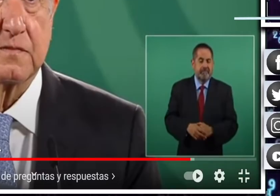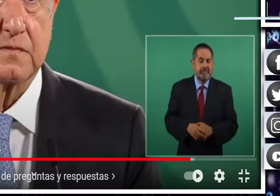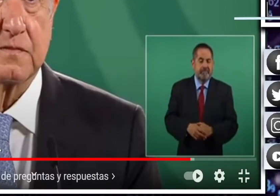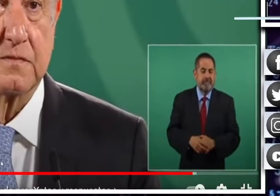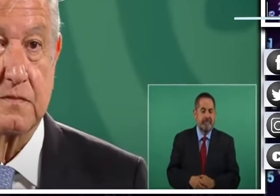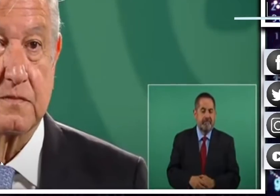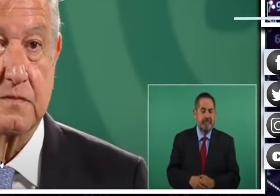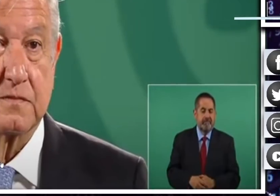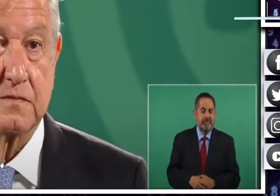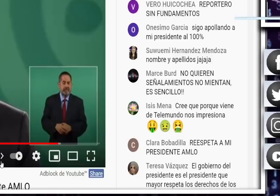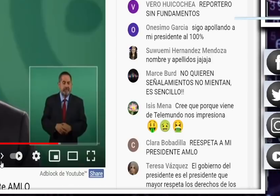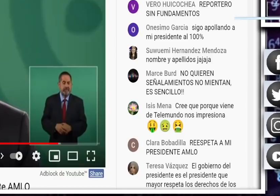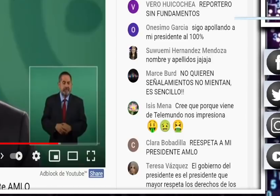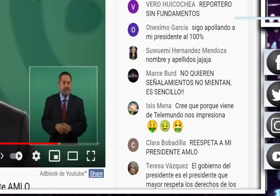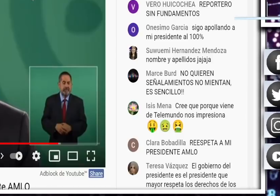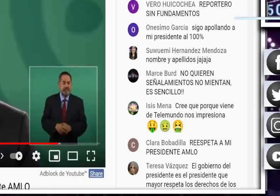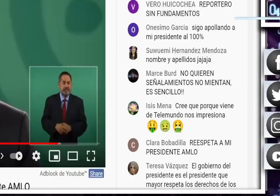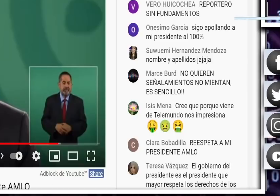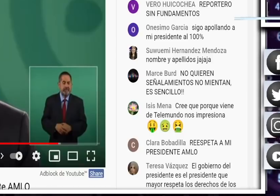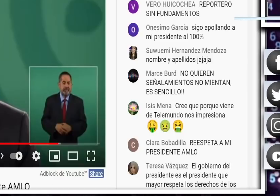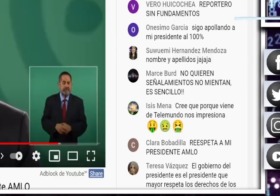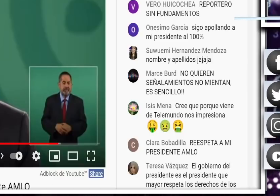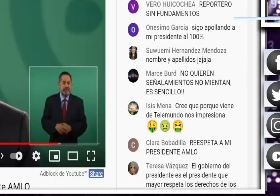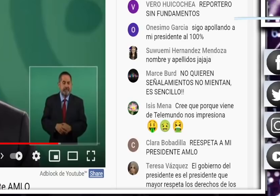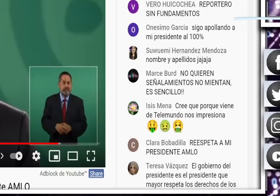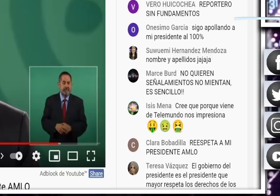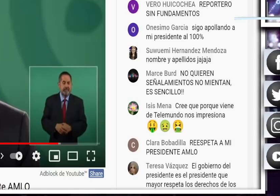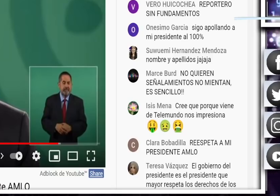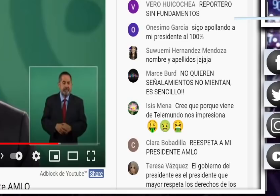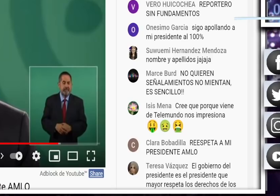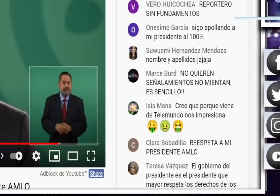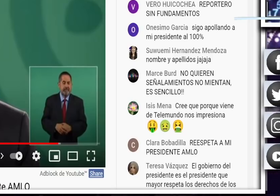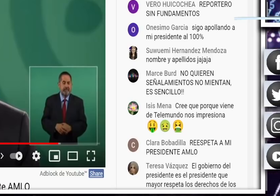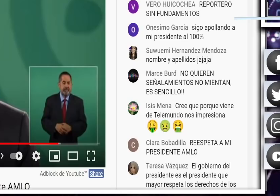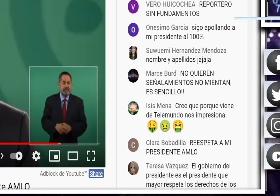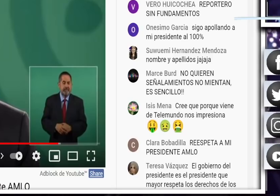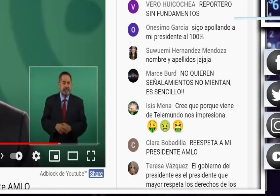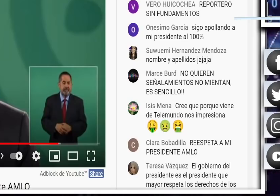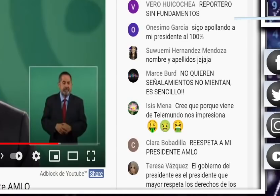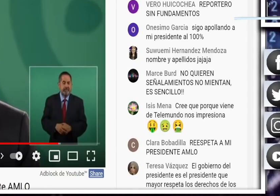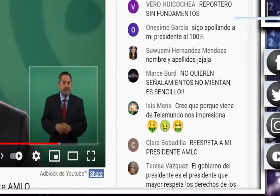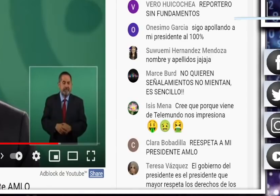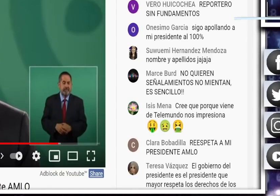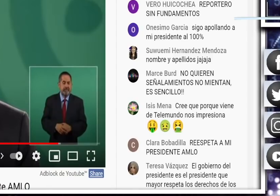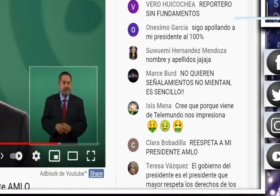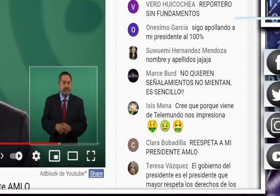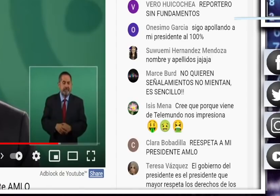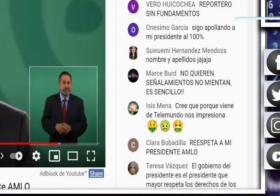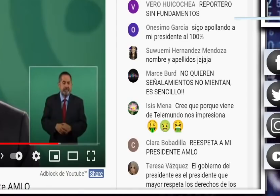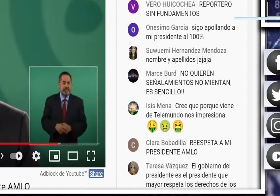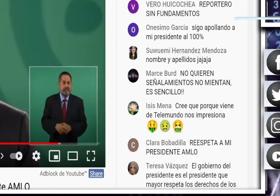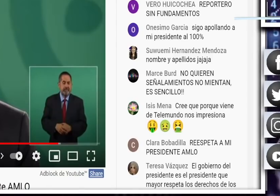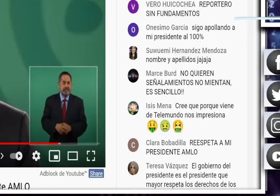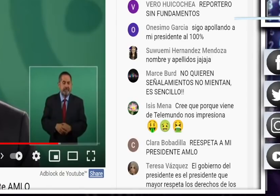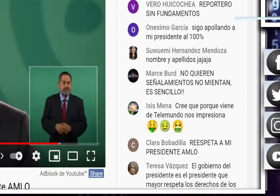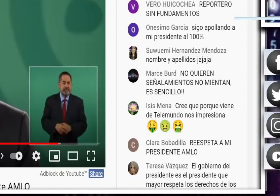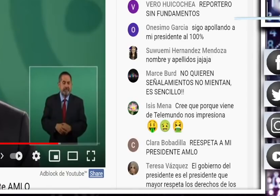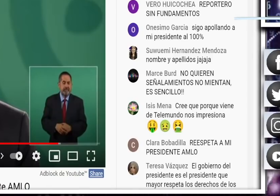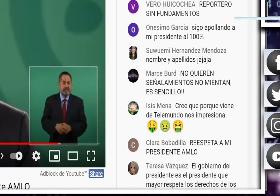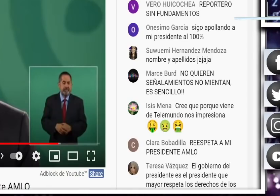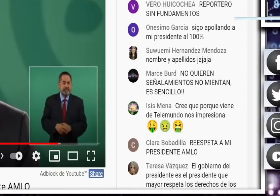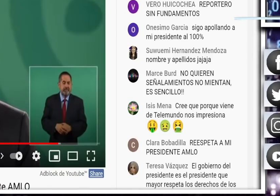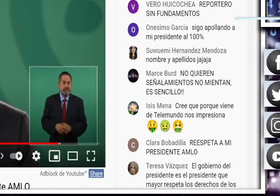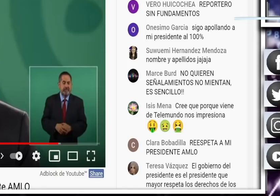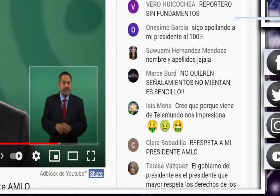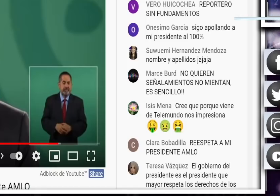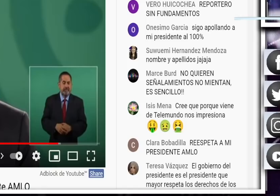Y es que pues quienes se creen que son, el León cree que todos son de su condición, y justo porque aquí hay varios personajes que menciona el